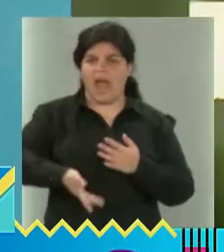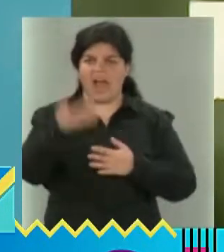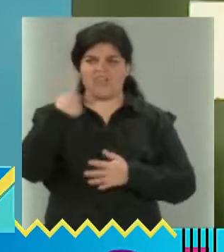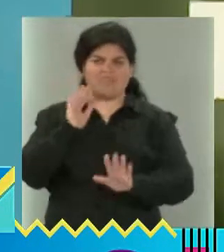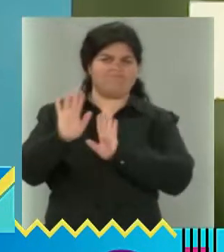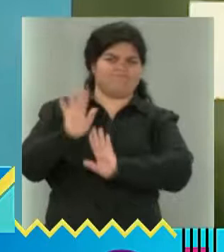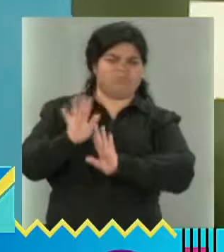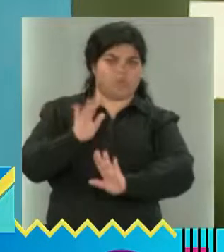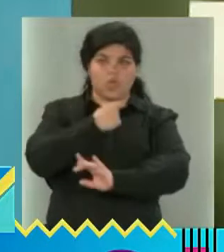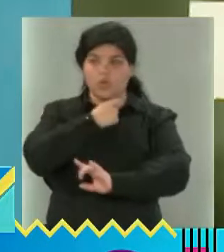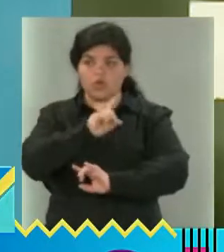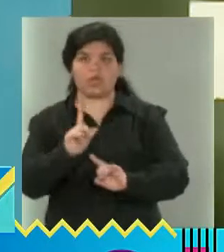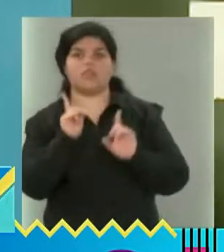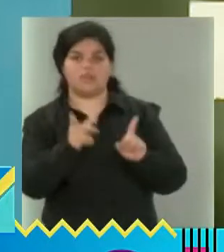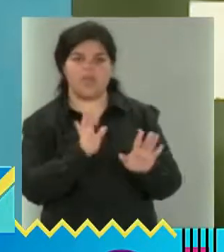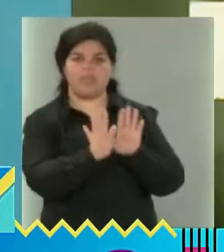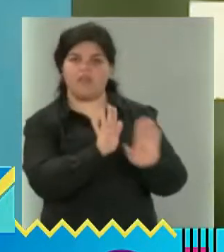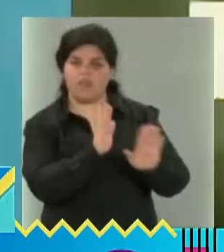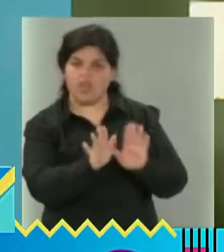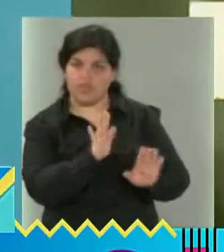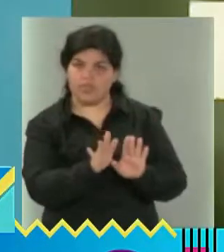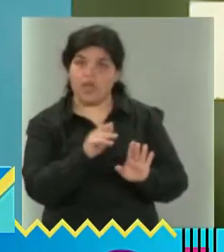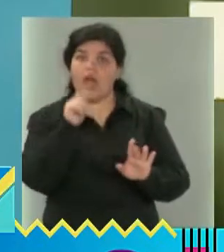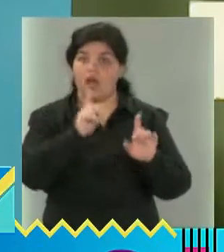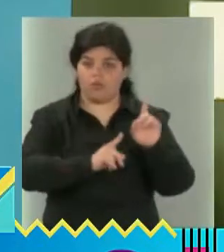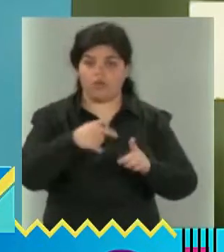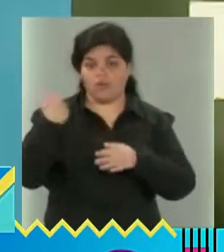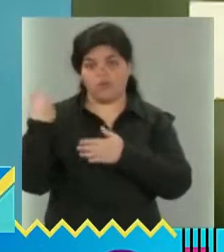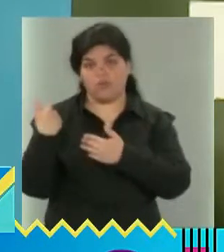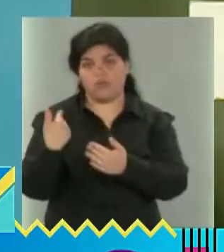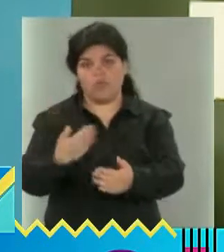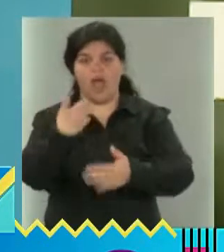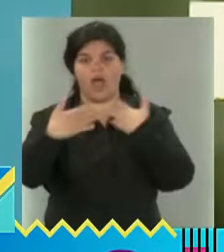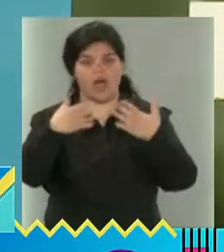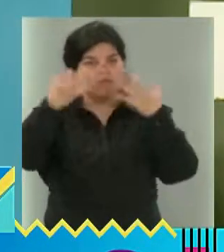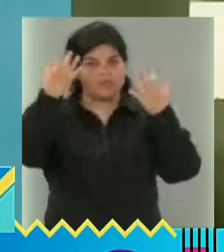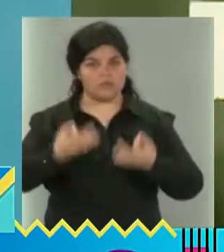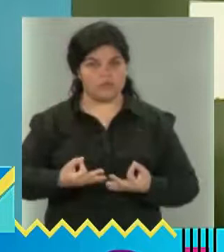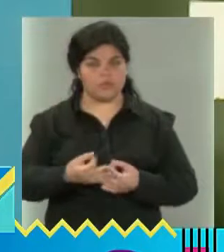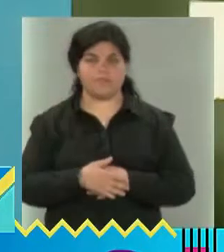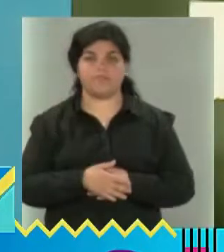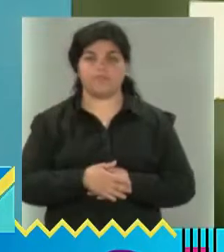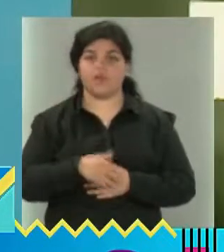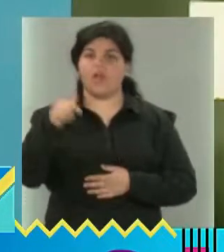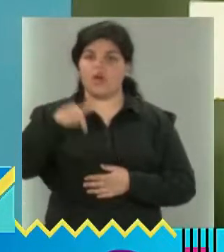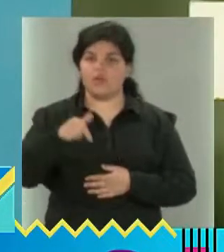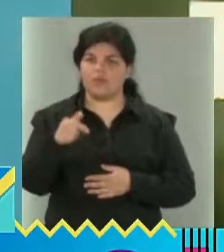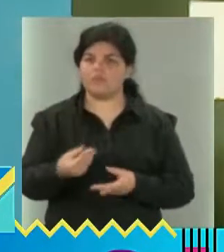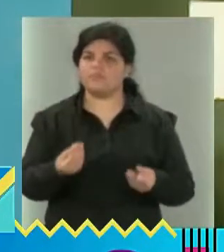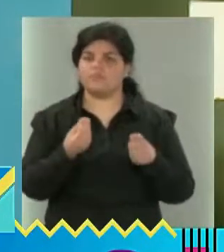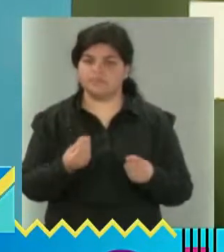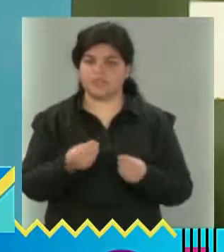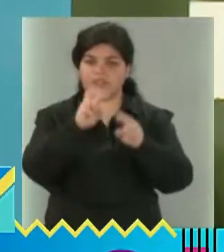muy defendido a la vez y a lo largo de estos años, así que lo vamos a estar hablando, por supuesto. Pero nos vamos a quedar ahora en un inicio con esto de la